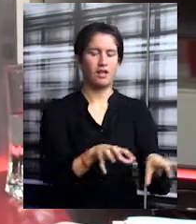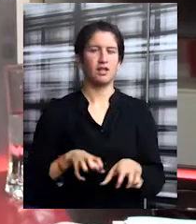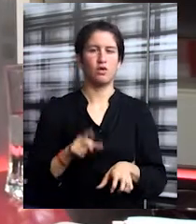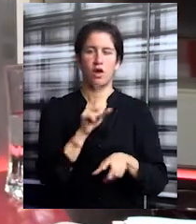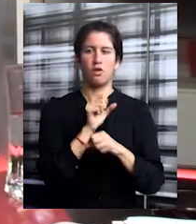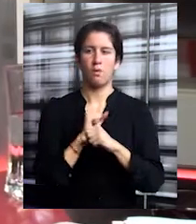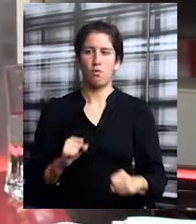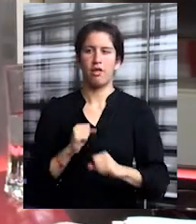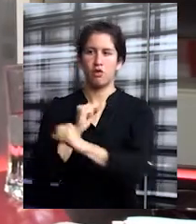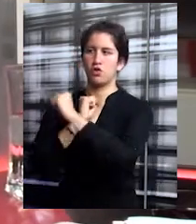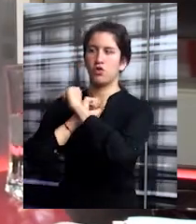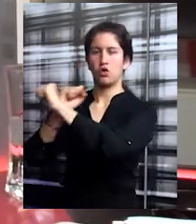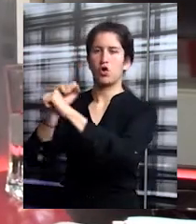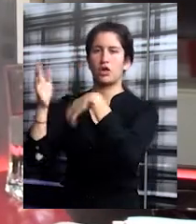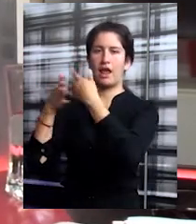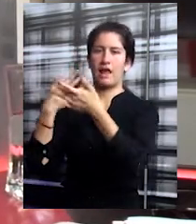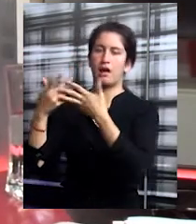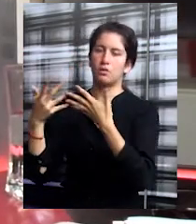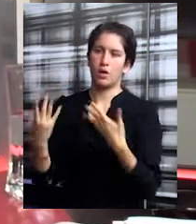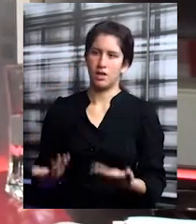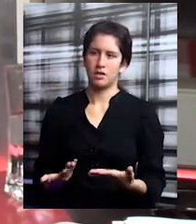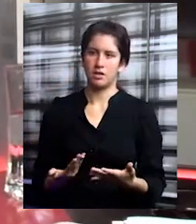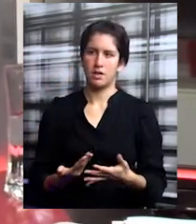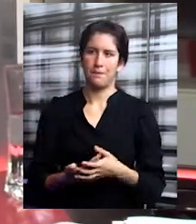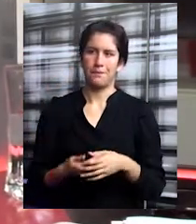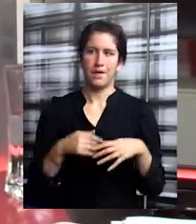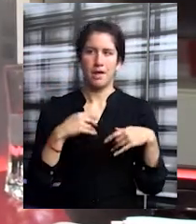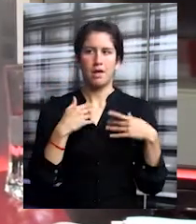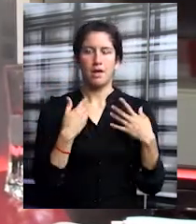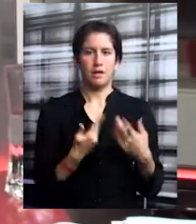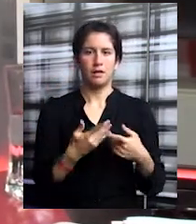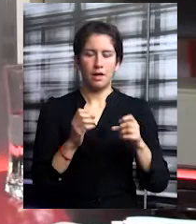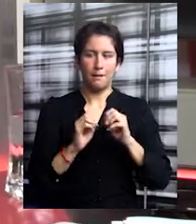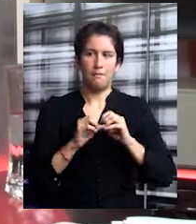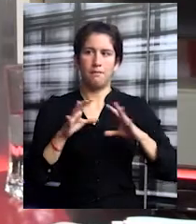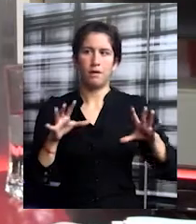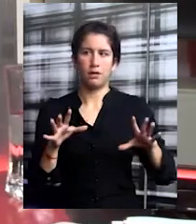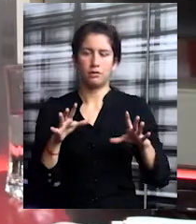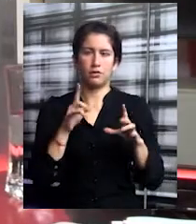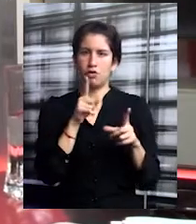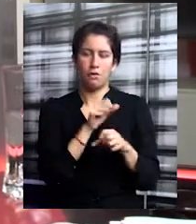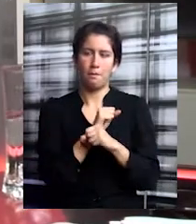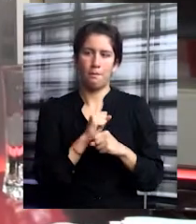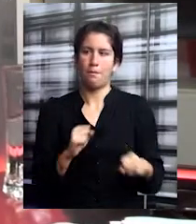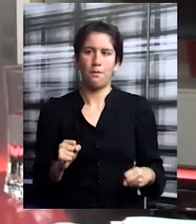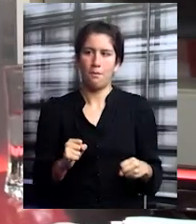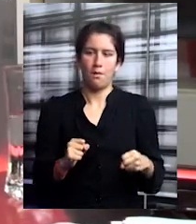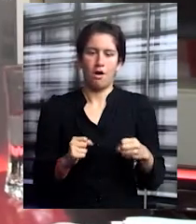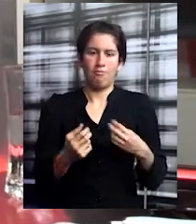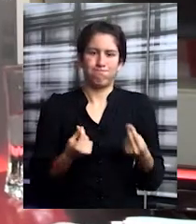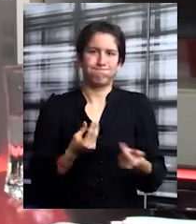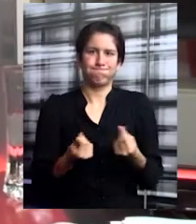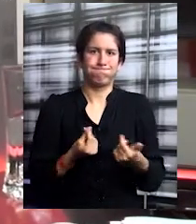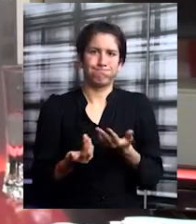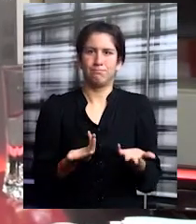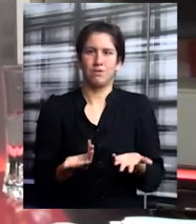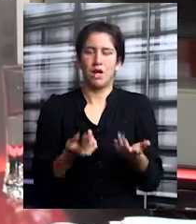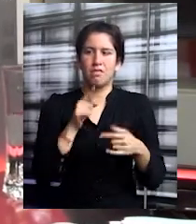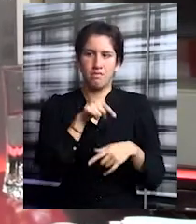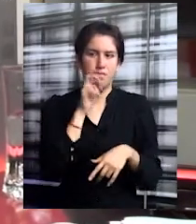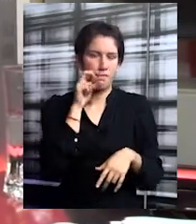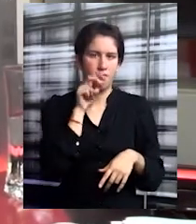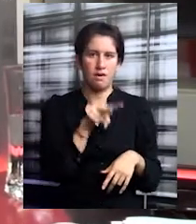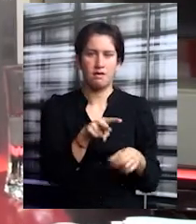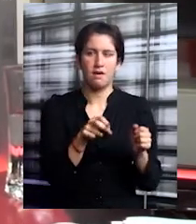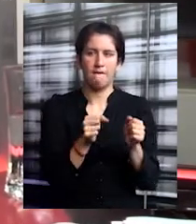contra nuestra naturaleza. Queremos que haya inversión en ese sentido, pero no pueden tener tantos desmedros, situaciones que tienen que ver con el medio